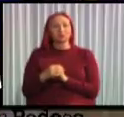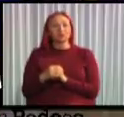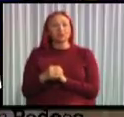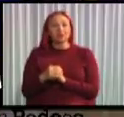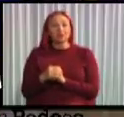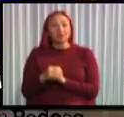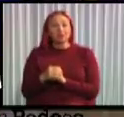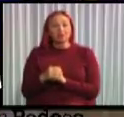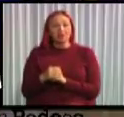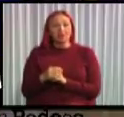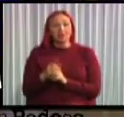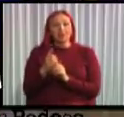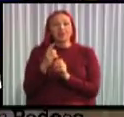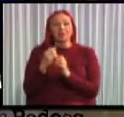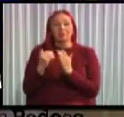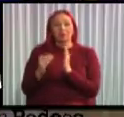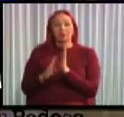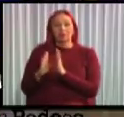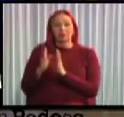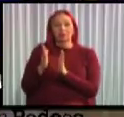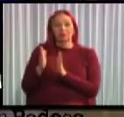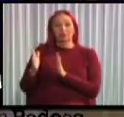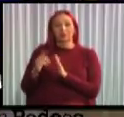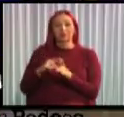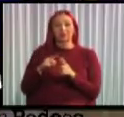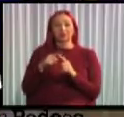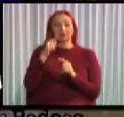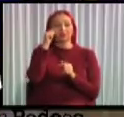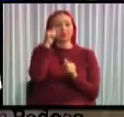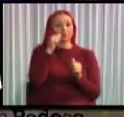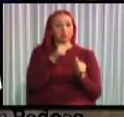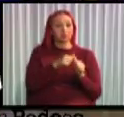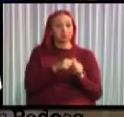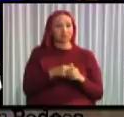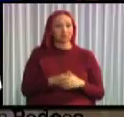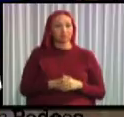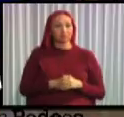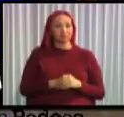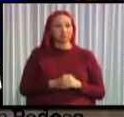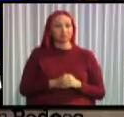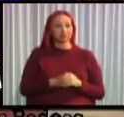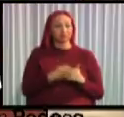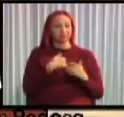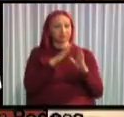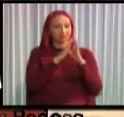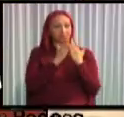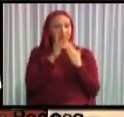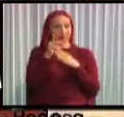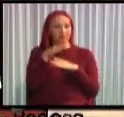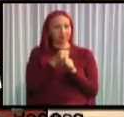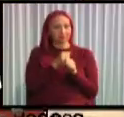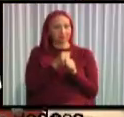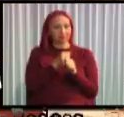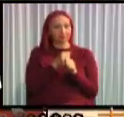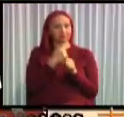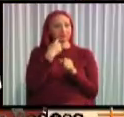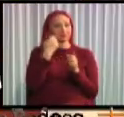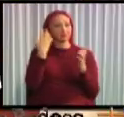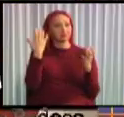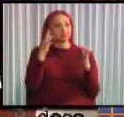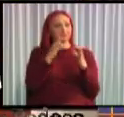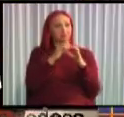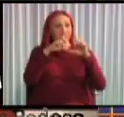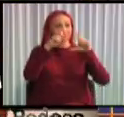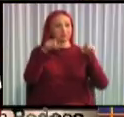de los precursores de eso. Recuerdo que hay un libro que él hizo donde en la portada soy